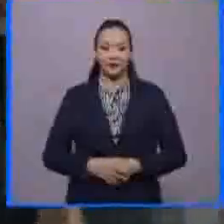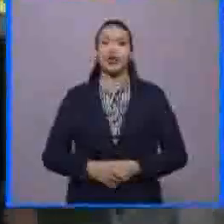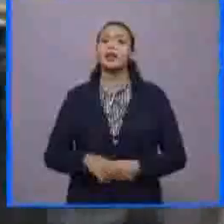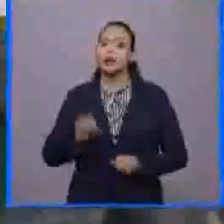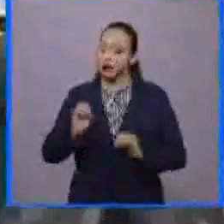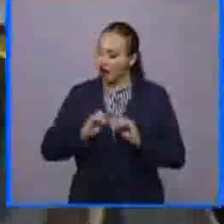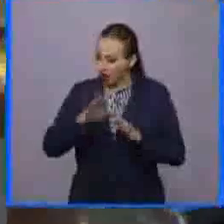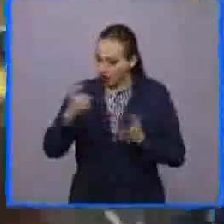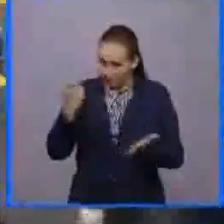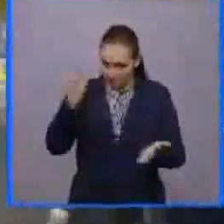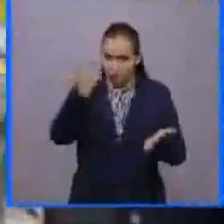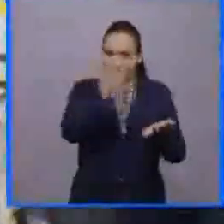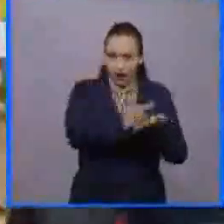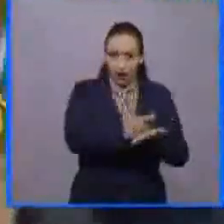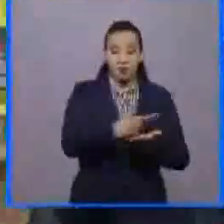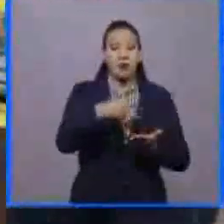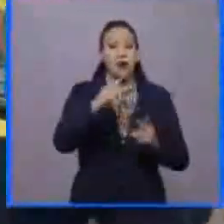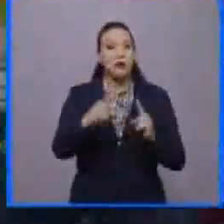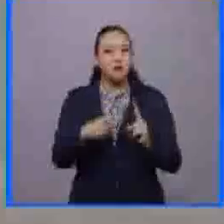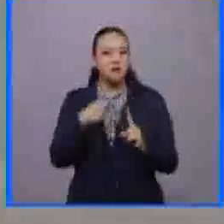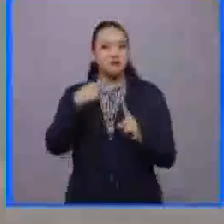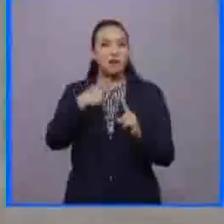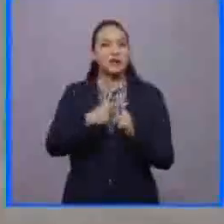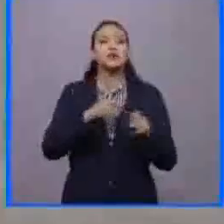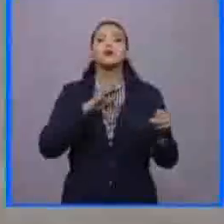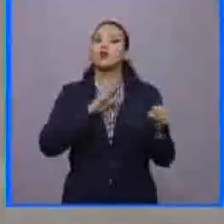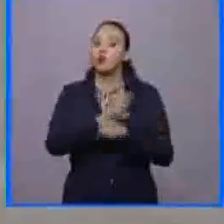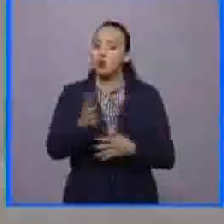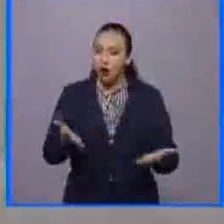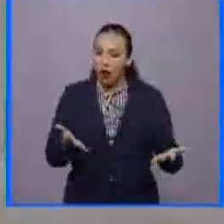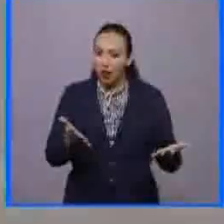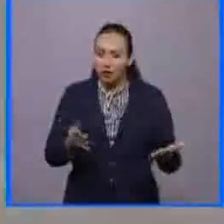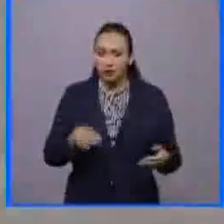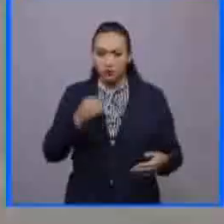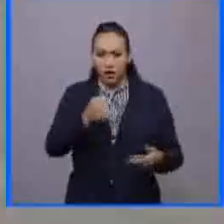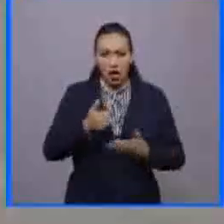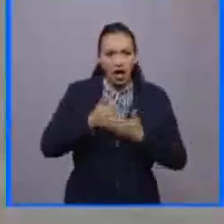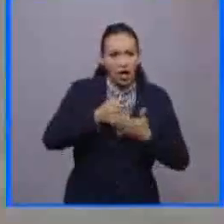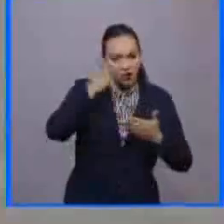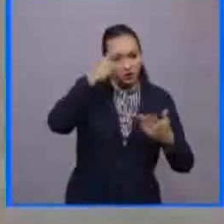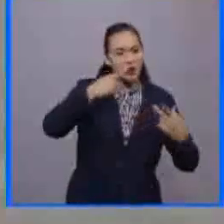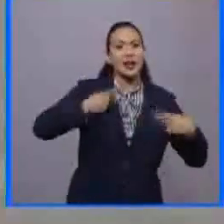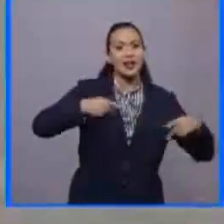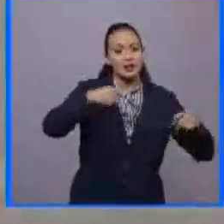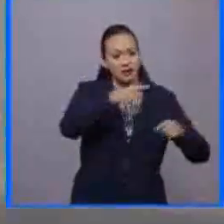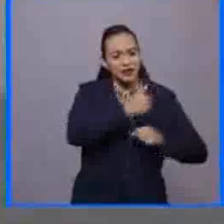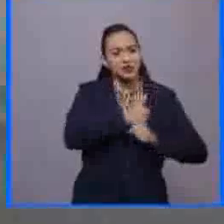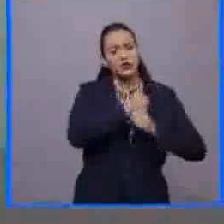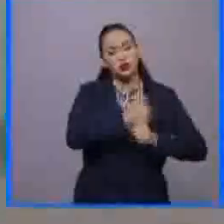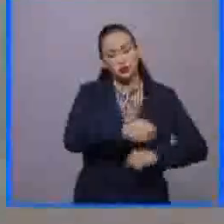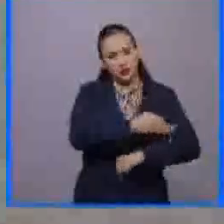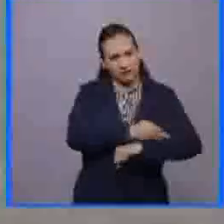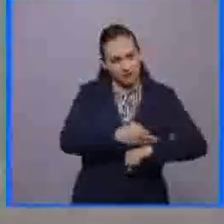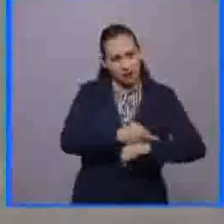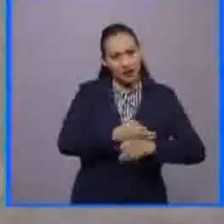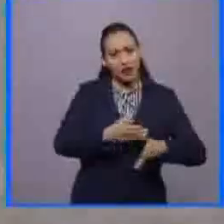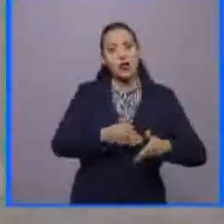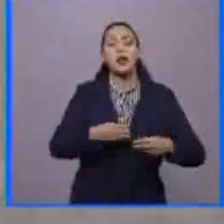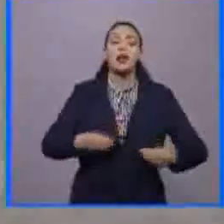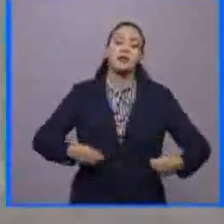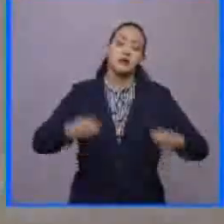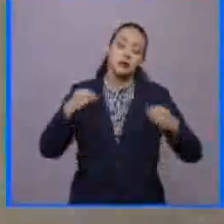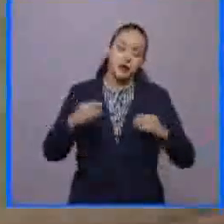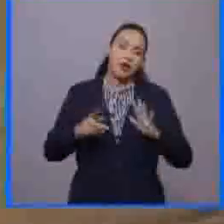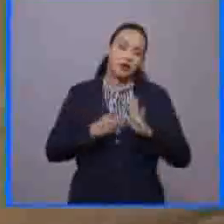compensación económica, debe implementar medidas de restitución que le permitan regresar a la víctima a la situación en que se encontraba antes